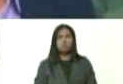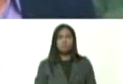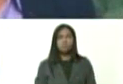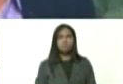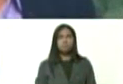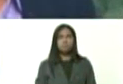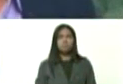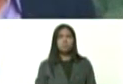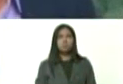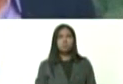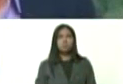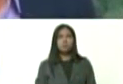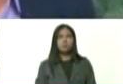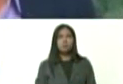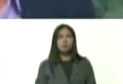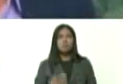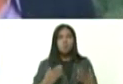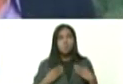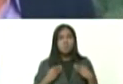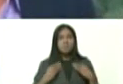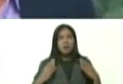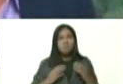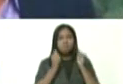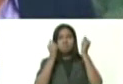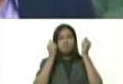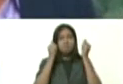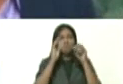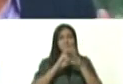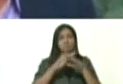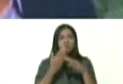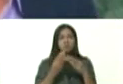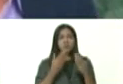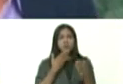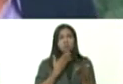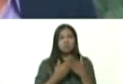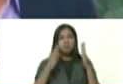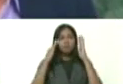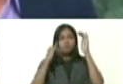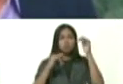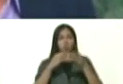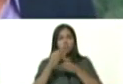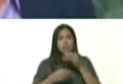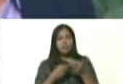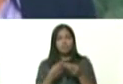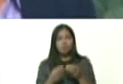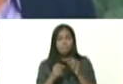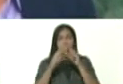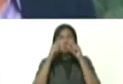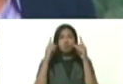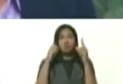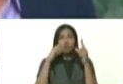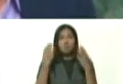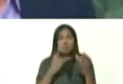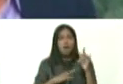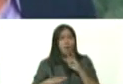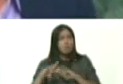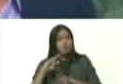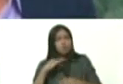Su pie, su pierna y su vida. Gracias a la atención milagrosa,